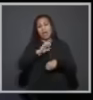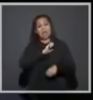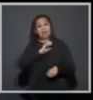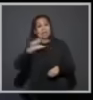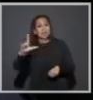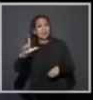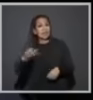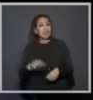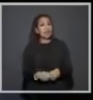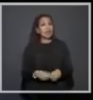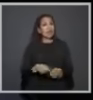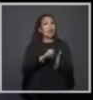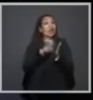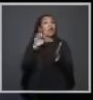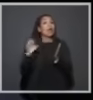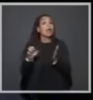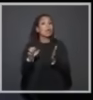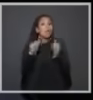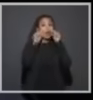jóvenes.